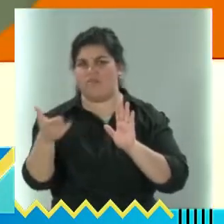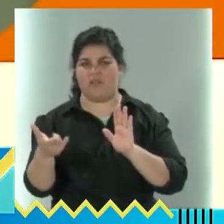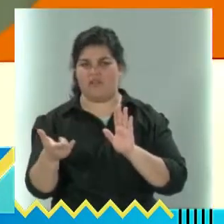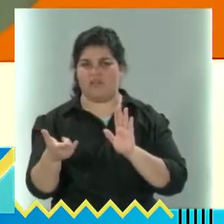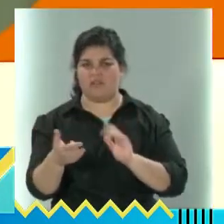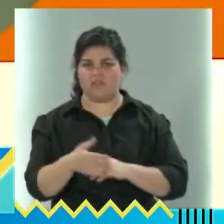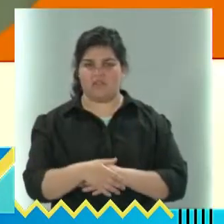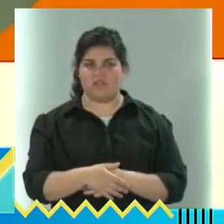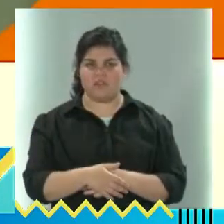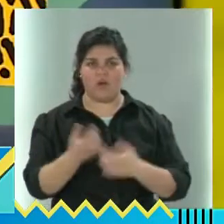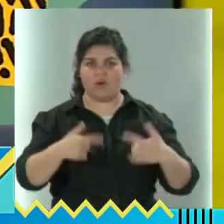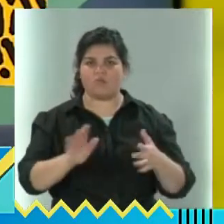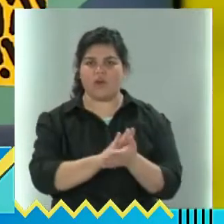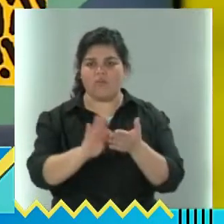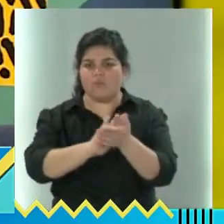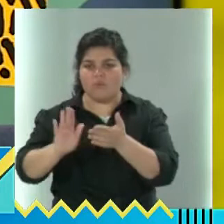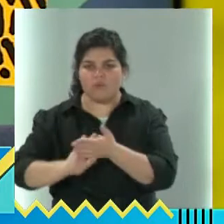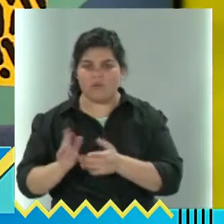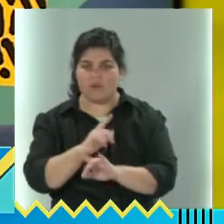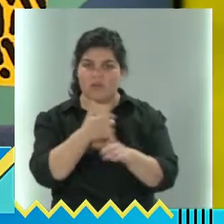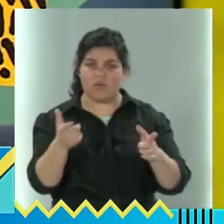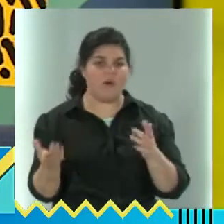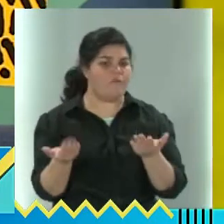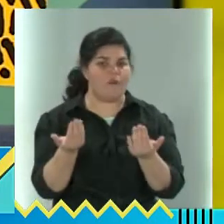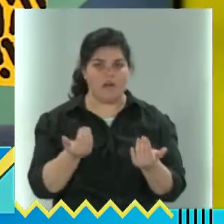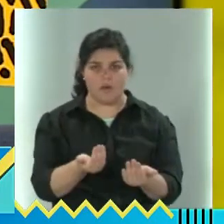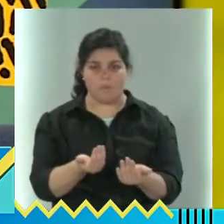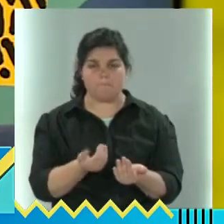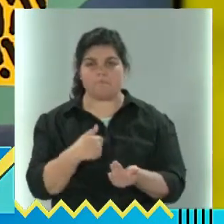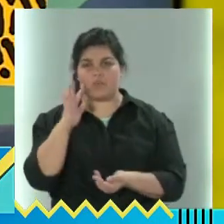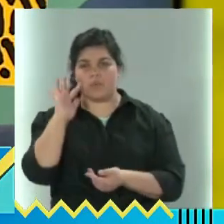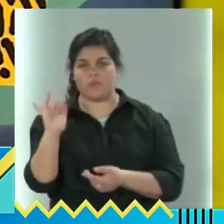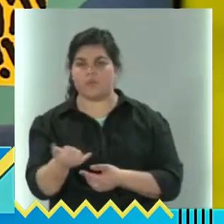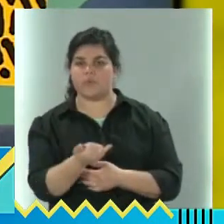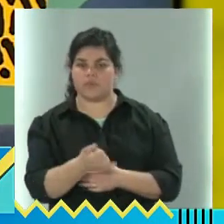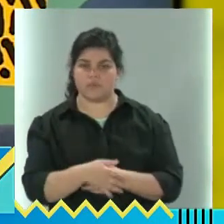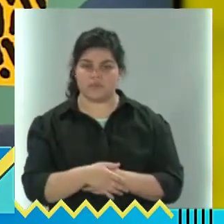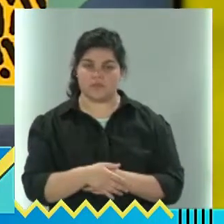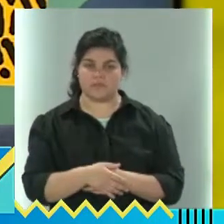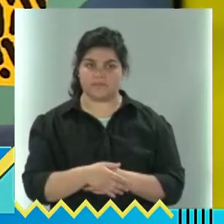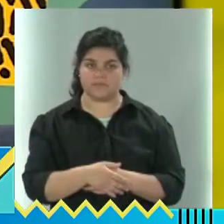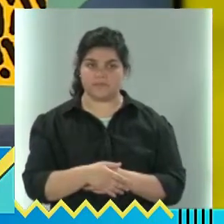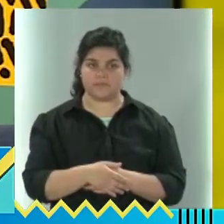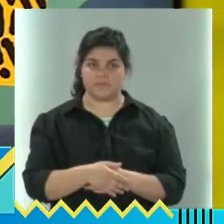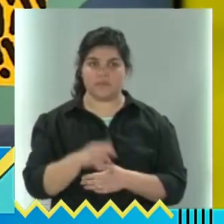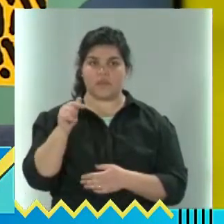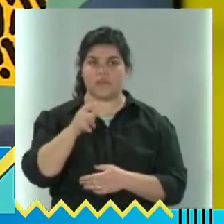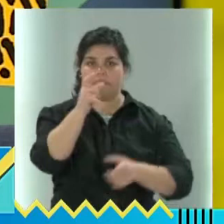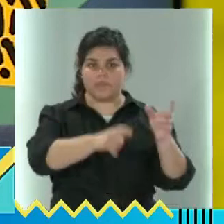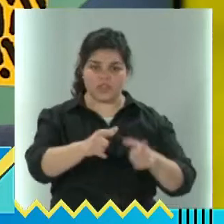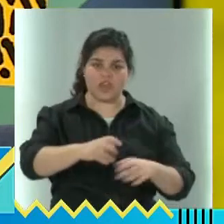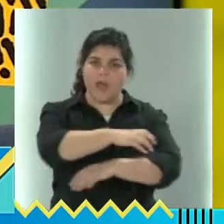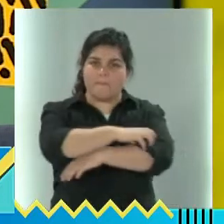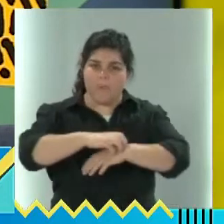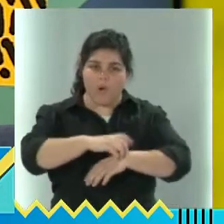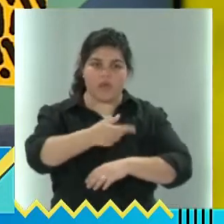situaciones nuevas. Vemos algunas cosas, por ejemplo, que el que tiene, digamos, un nivel social de pobreza no